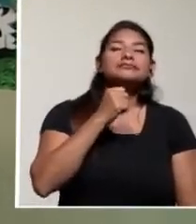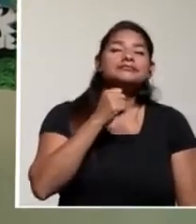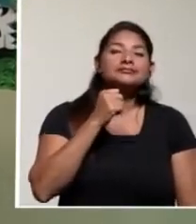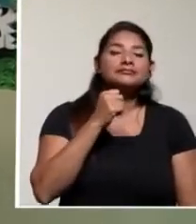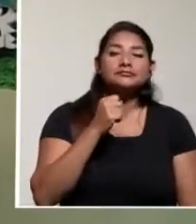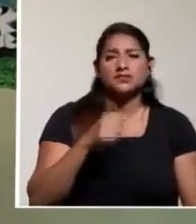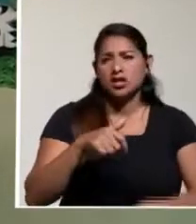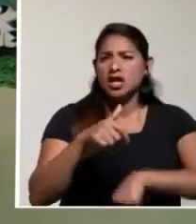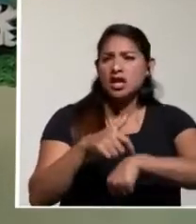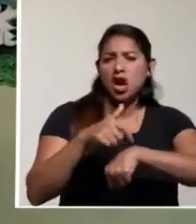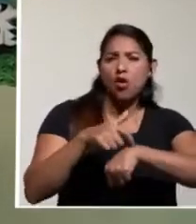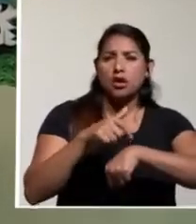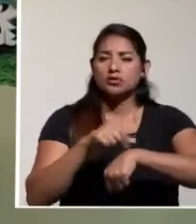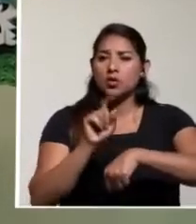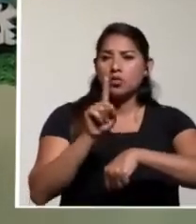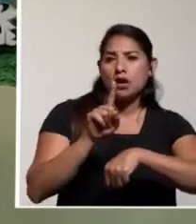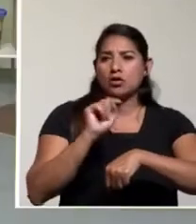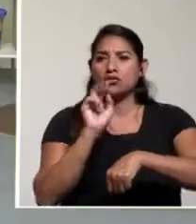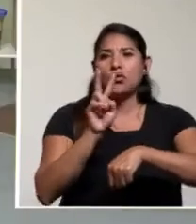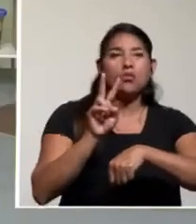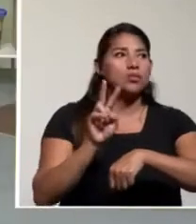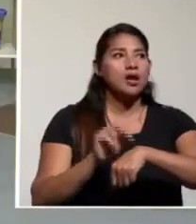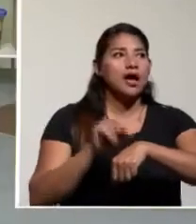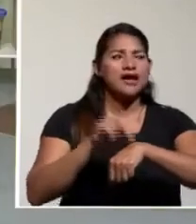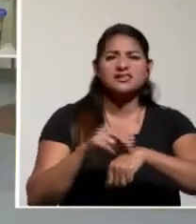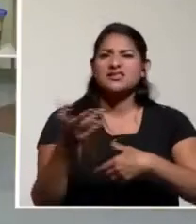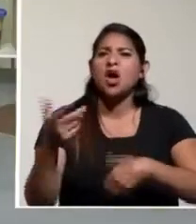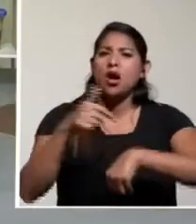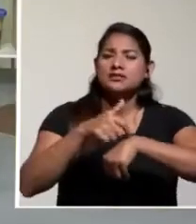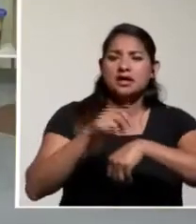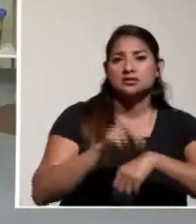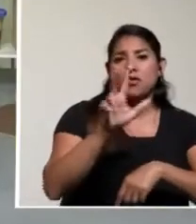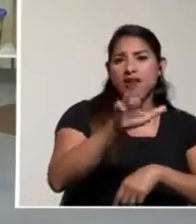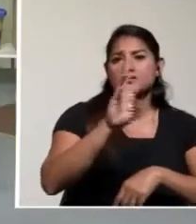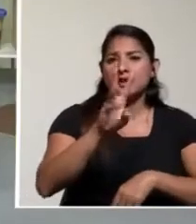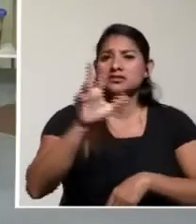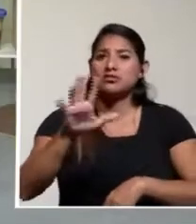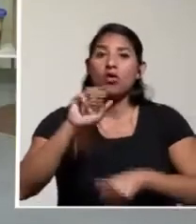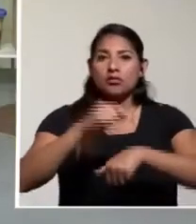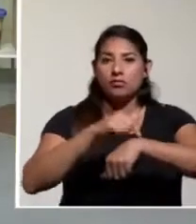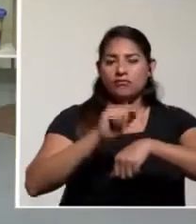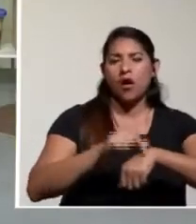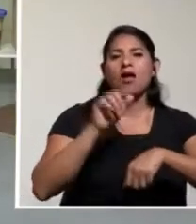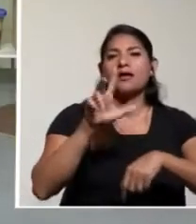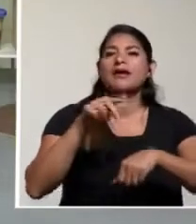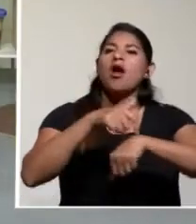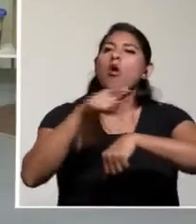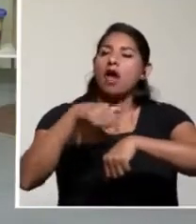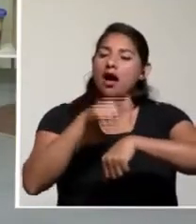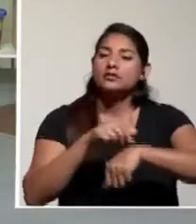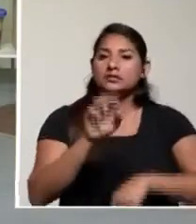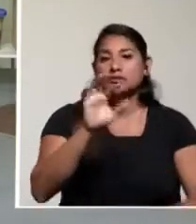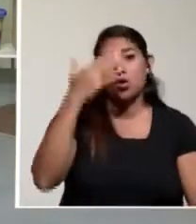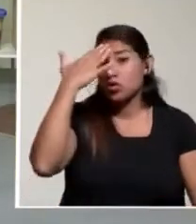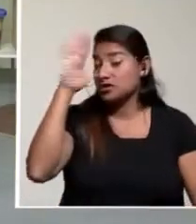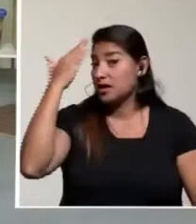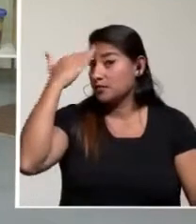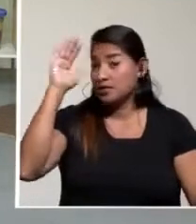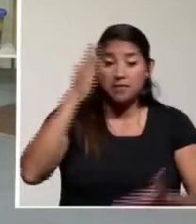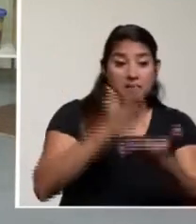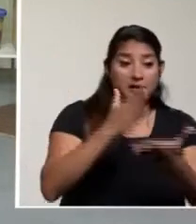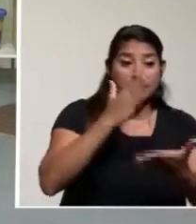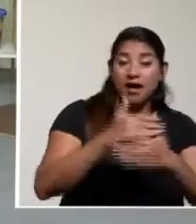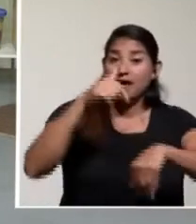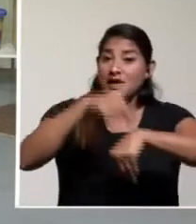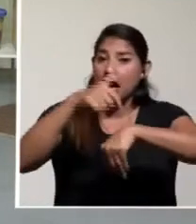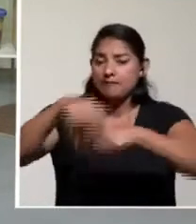¿qué hora es? Son las 3, son las 6, rock. ¿Qué hora es? Son las 6, son las 10, rock. ¿Qué hora es? No lo sé, sé para el reloj,